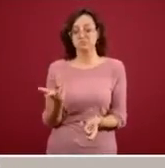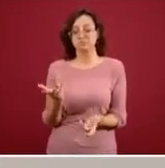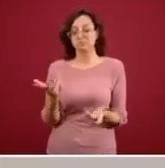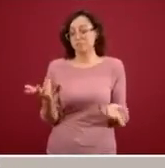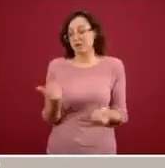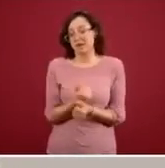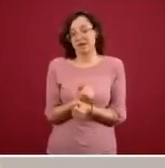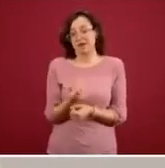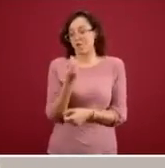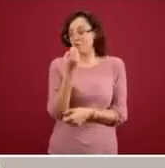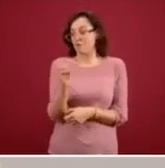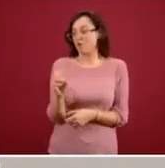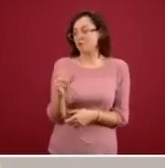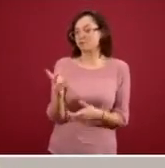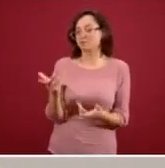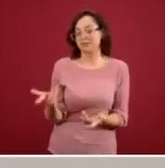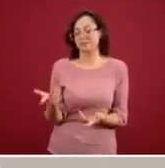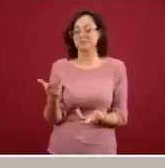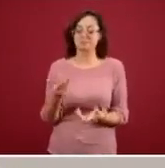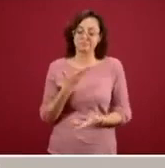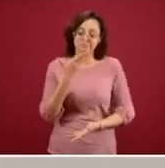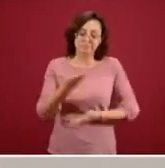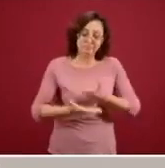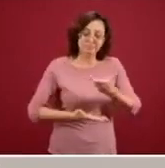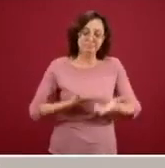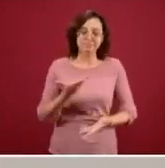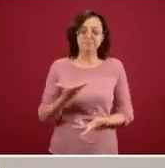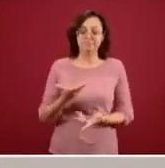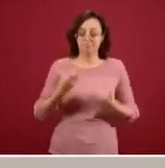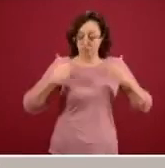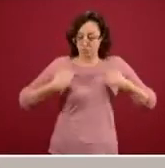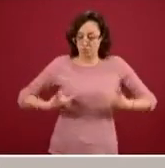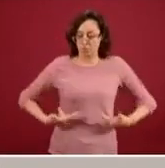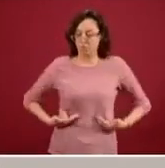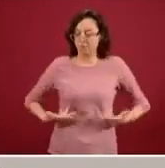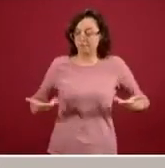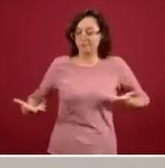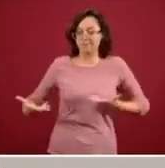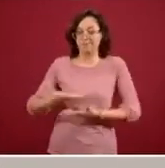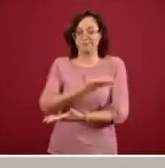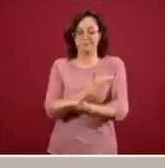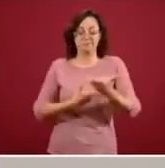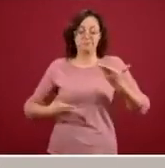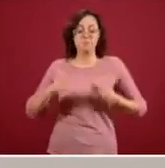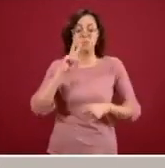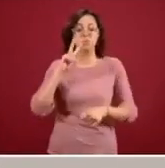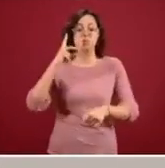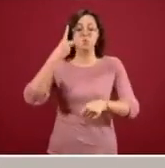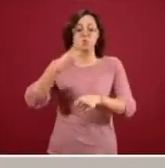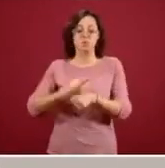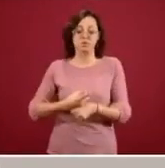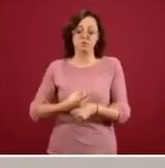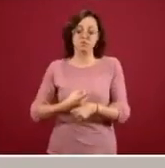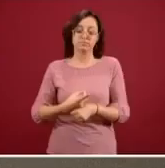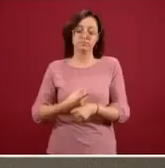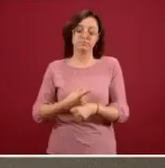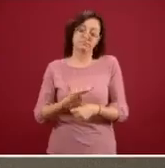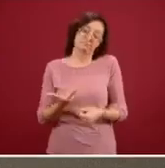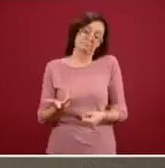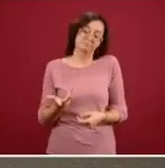otra manera y que quien lo brinda a final de cuentas somos nosotros en un acto voluntario y en un acto de buena